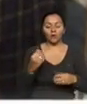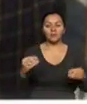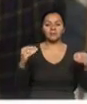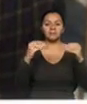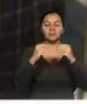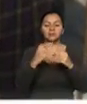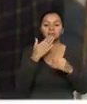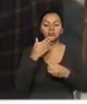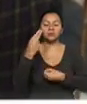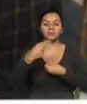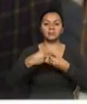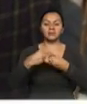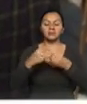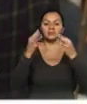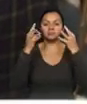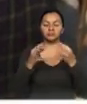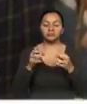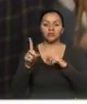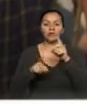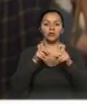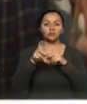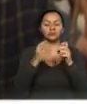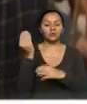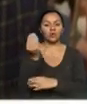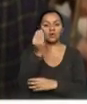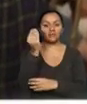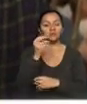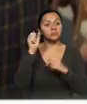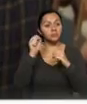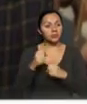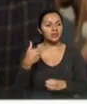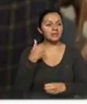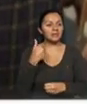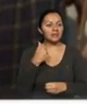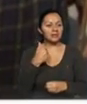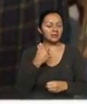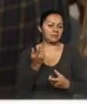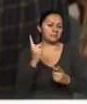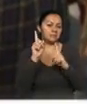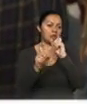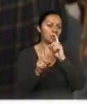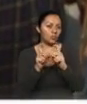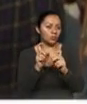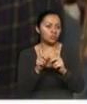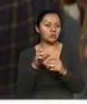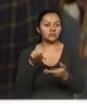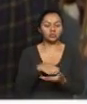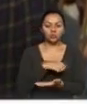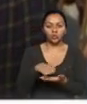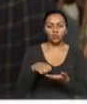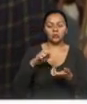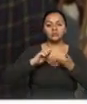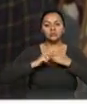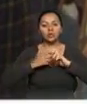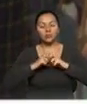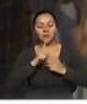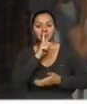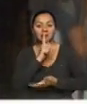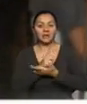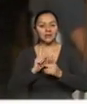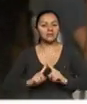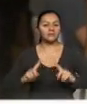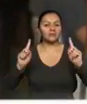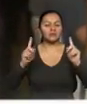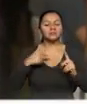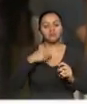de participación efectiva, de consulta de los jóvenes, para poder obtener insumos sobre cuáles son los problemas que deben enfrentar en sus realidades,